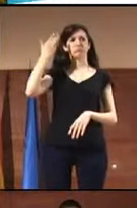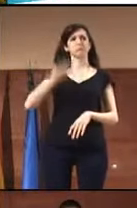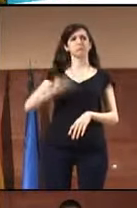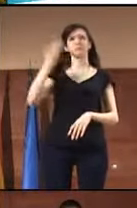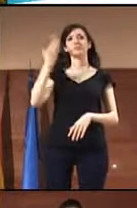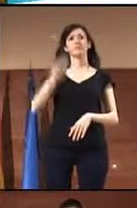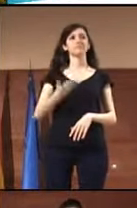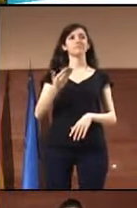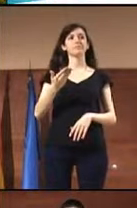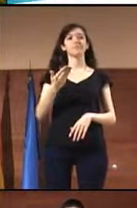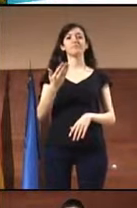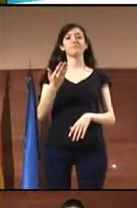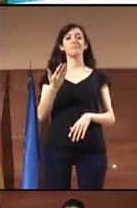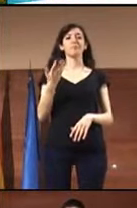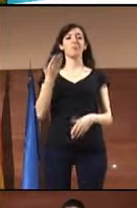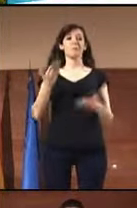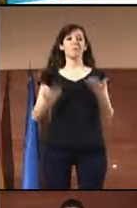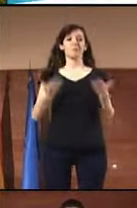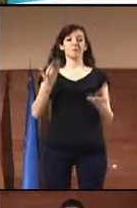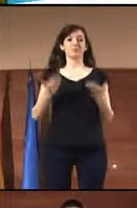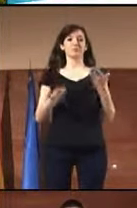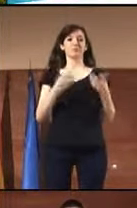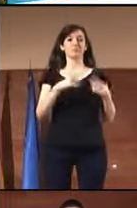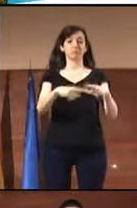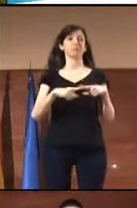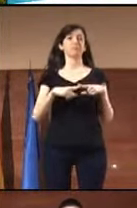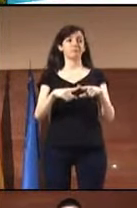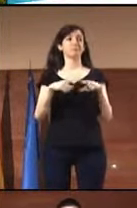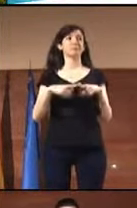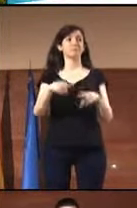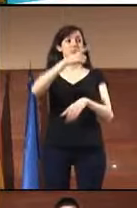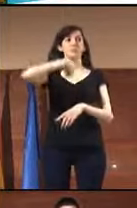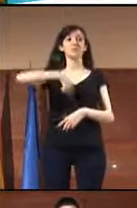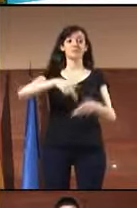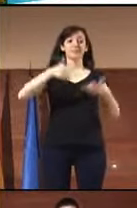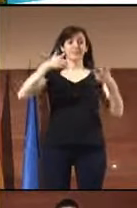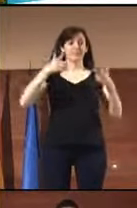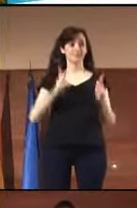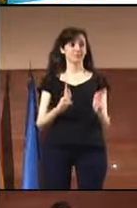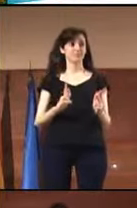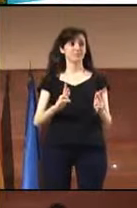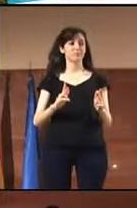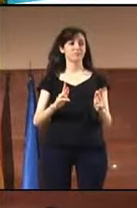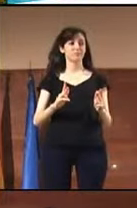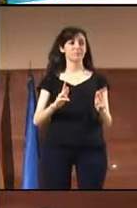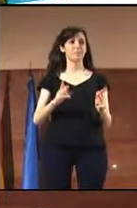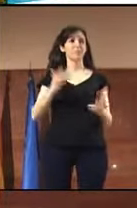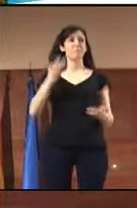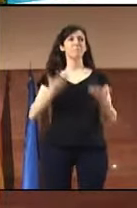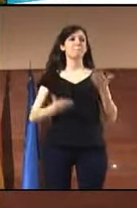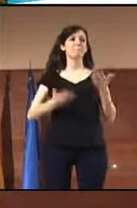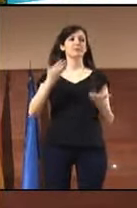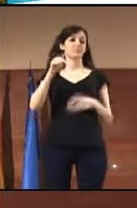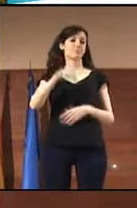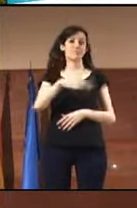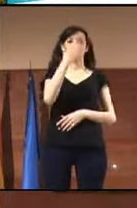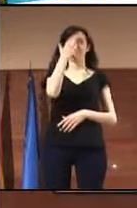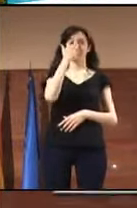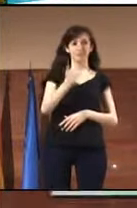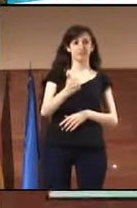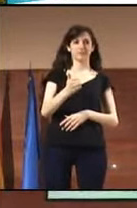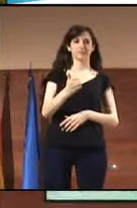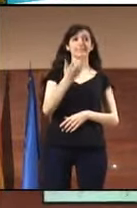para el reparto de pesos. Es decir, nosotros cuando estamos sentados, una gran parte del peso la soportan los pies. Si no